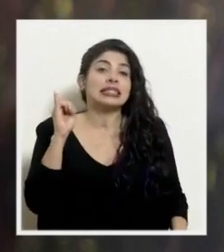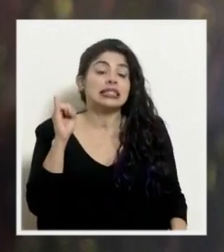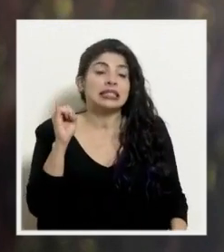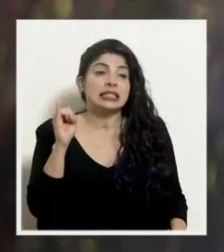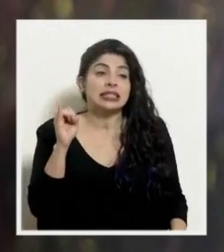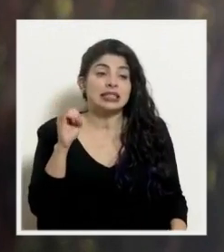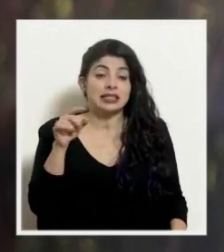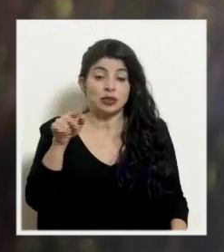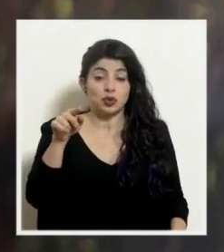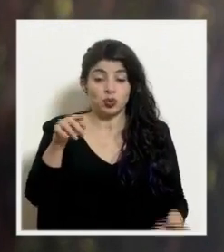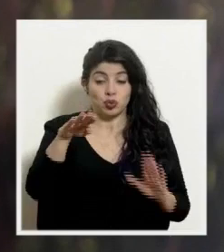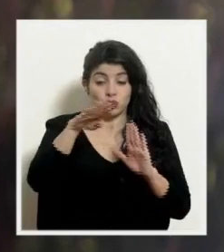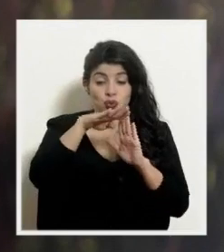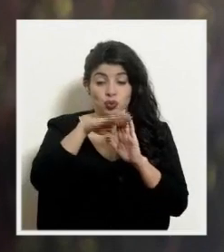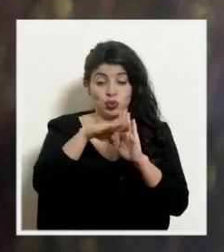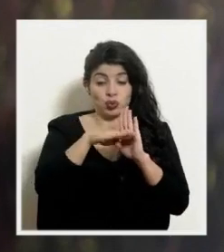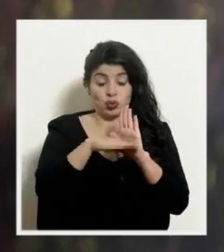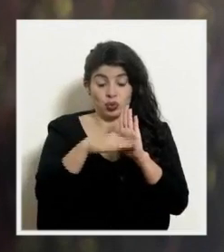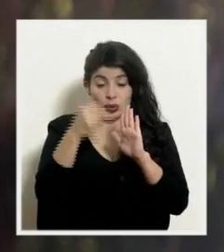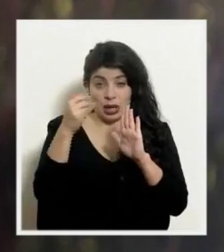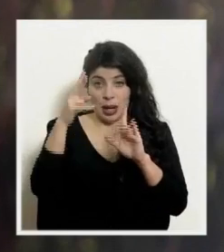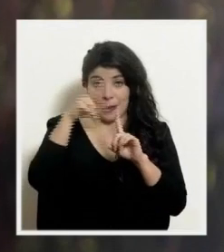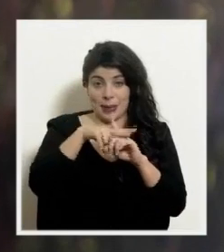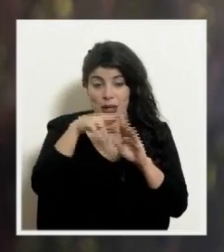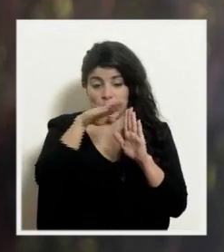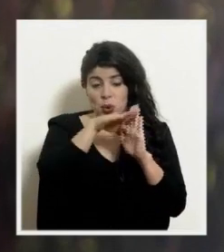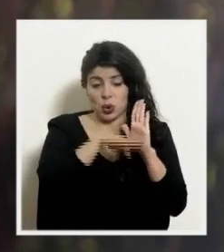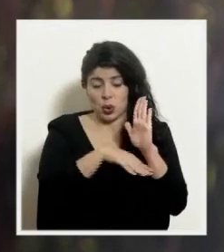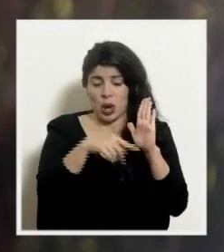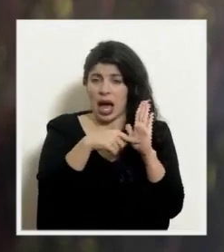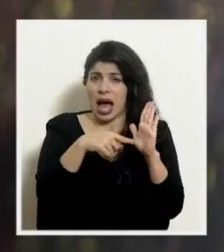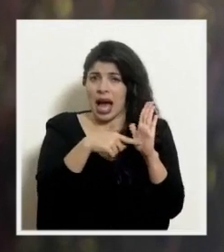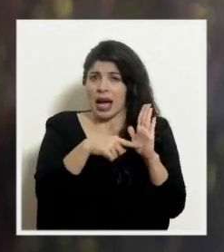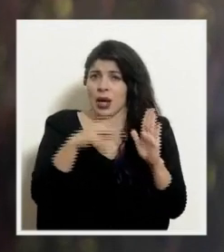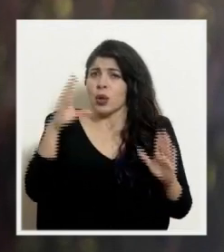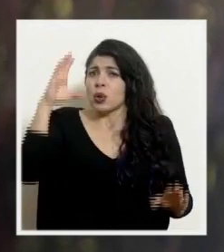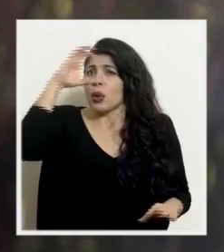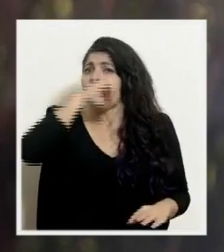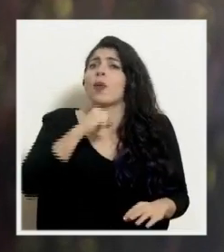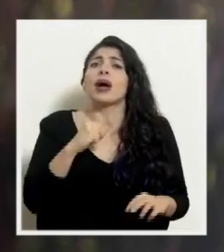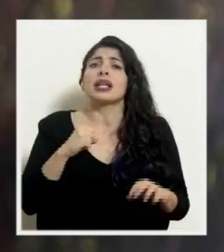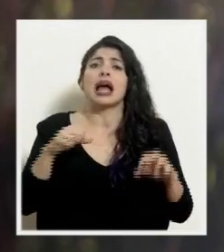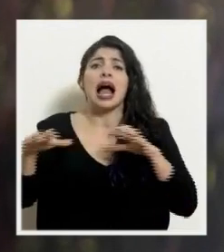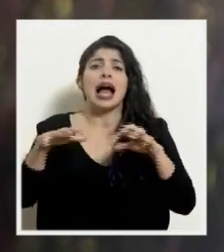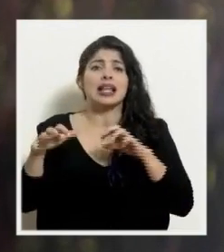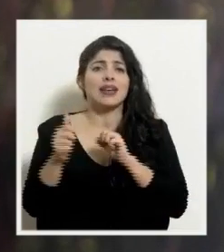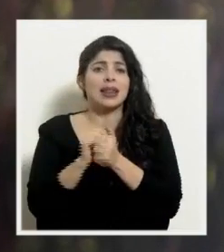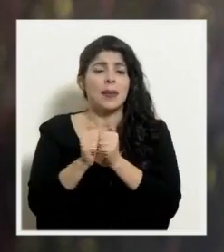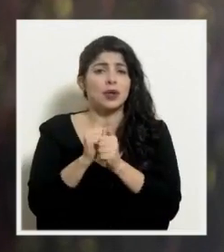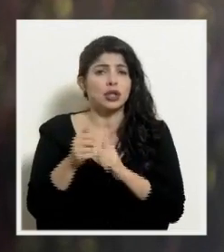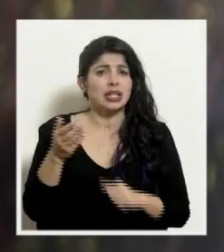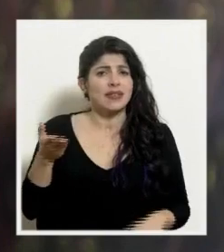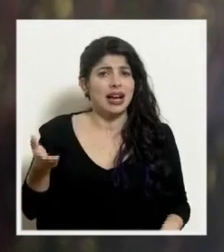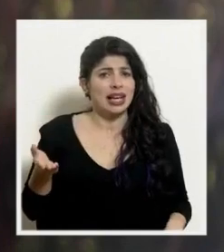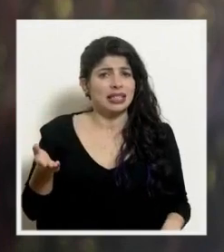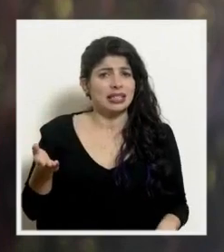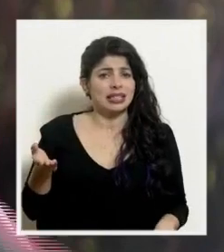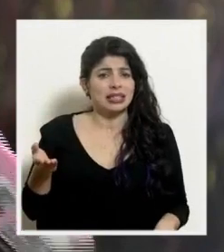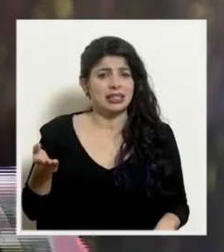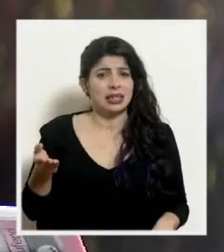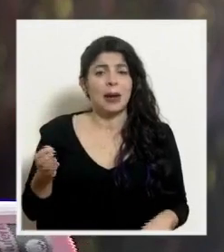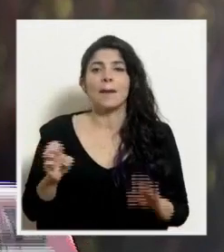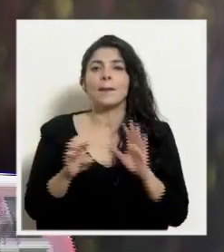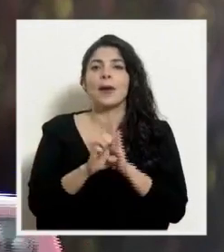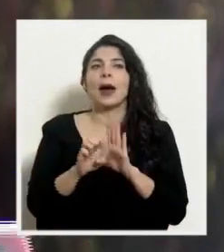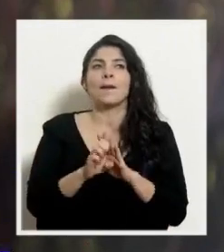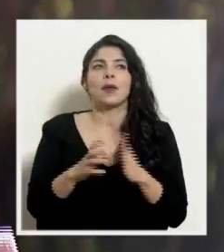dentro de este conjunto de medidas que ustedes tomaron en cuenta las actividades deportivas, si ellos, por